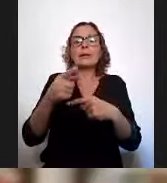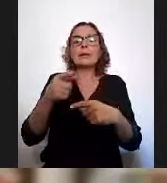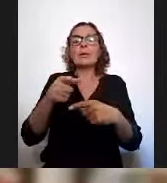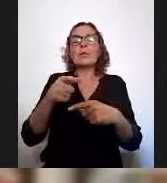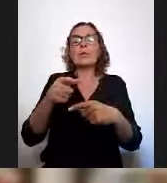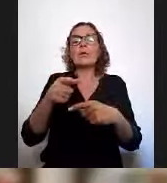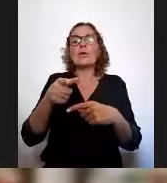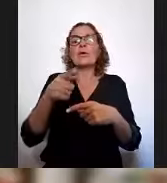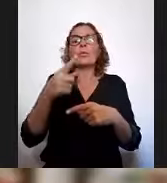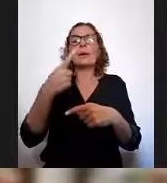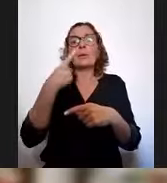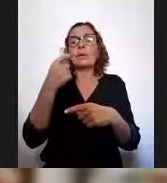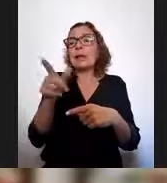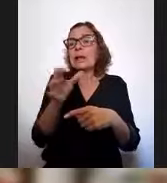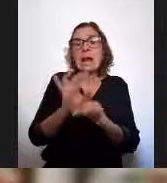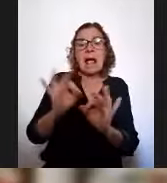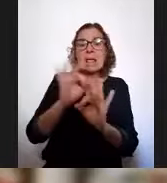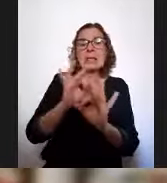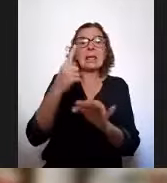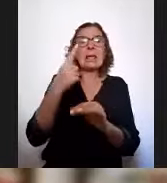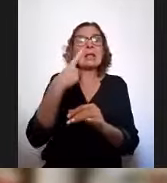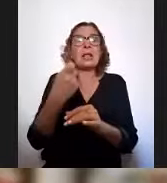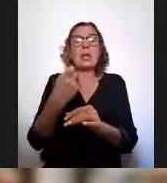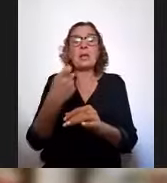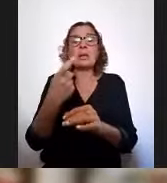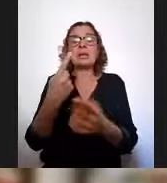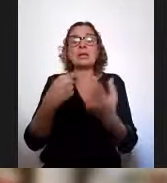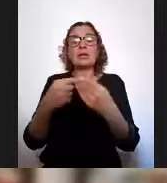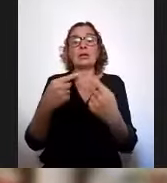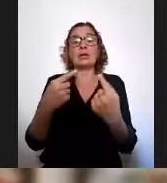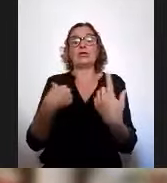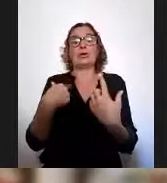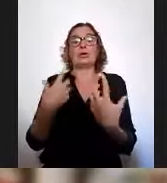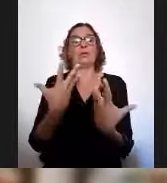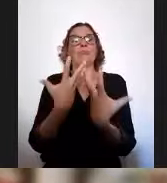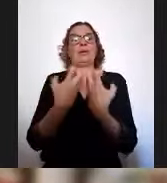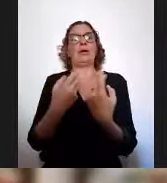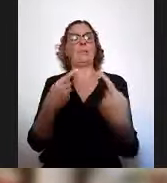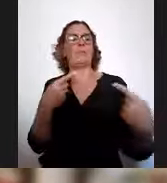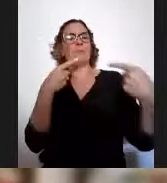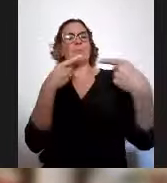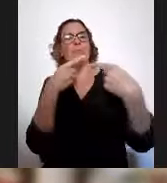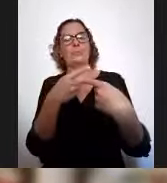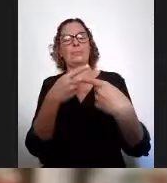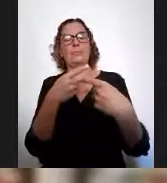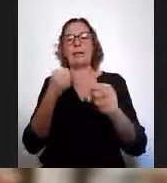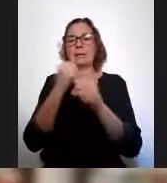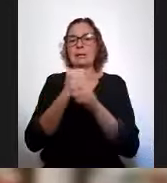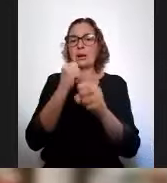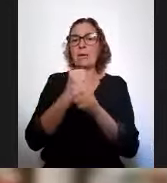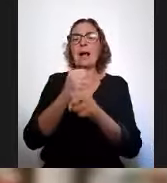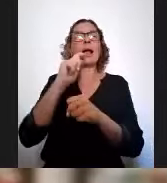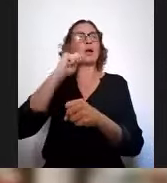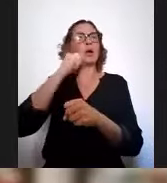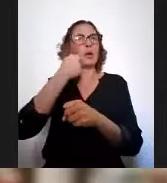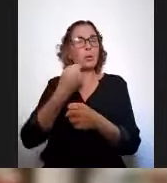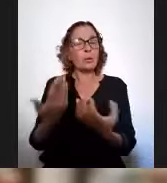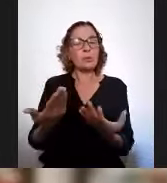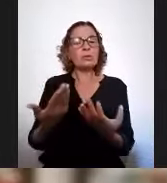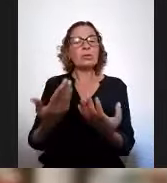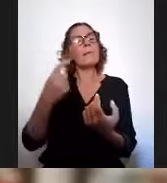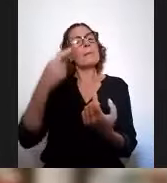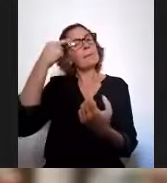tomando y quiero enfrentarla, ¿sí? Trabajar en lo que a uno le gusta, crear, poder